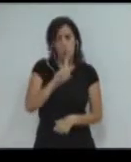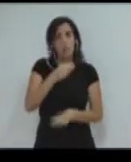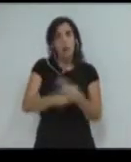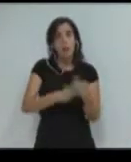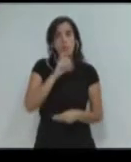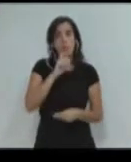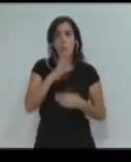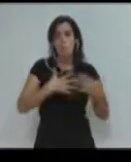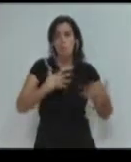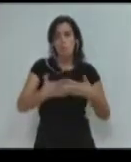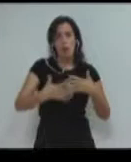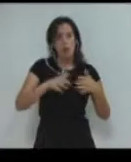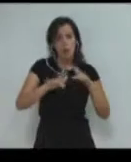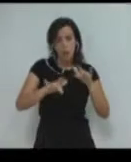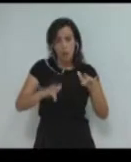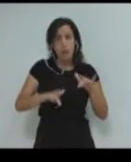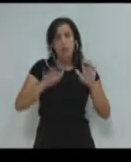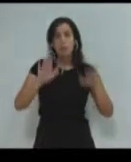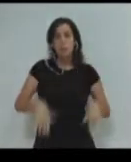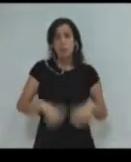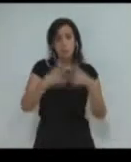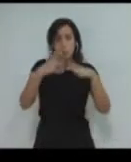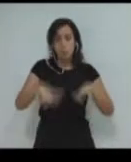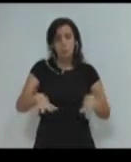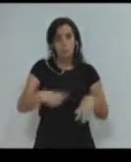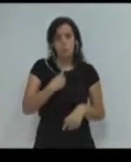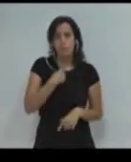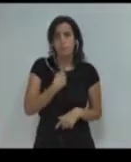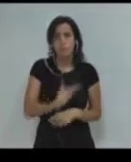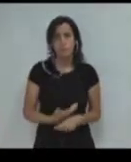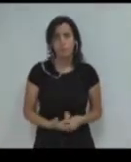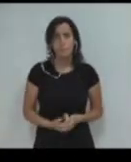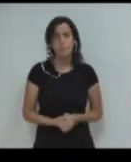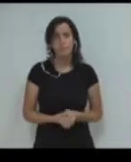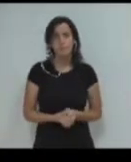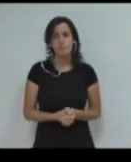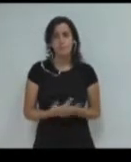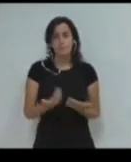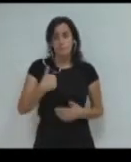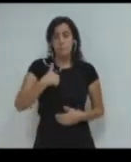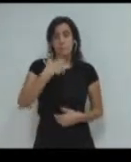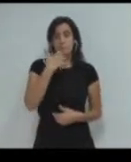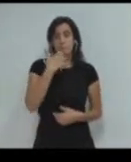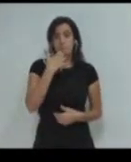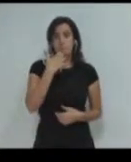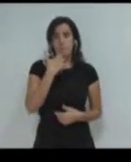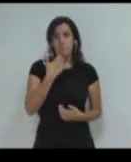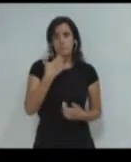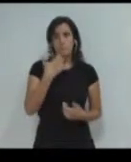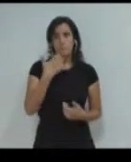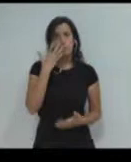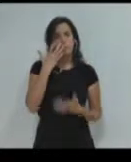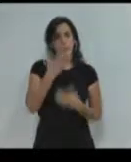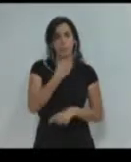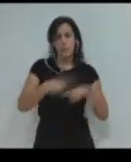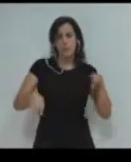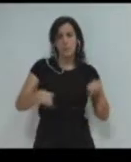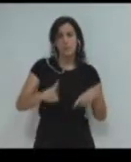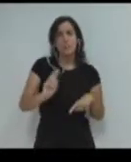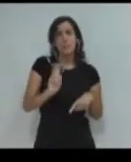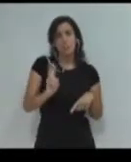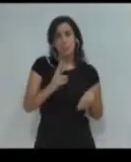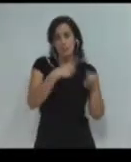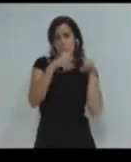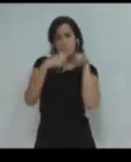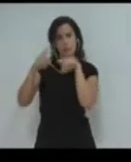manual. Entonces ahí ha perdido toda la estructura del documento. Yo, por ejemplo, personalmente sí he notado diferencia de las versiones de Word, ¿no? Es decir,